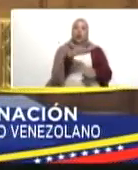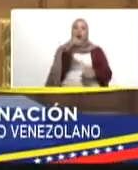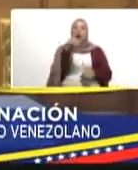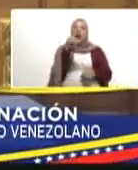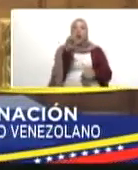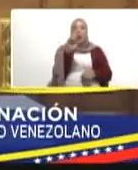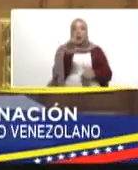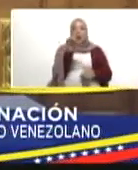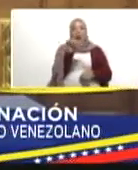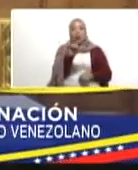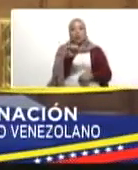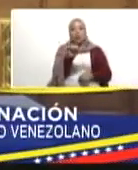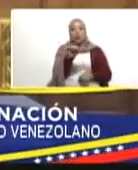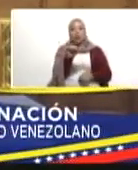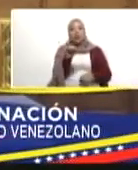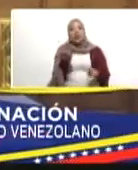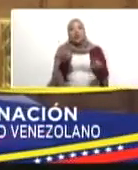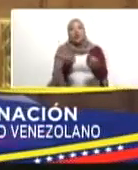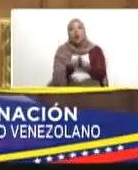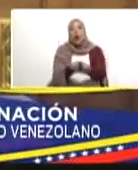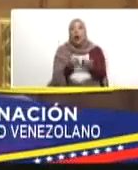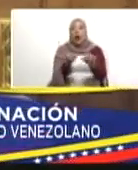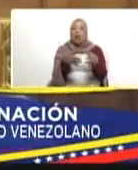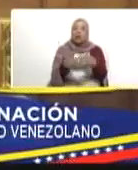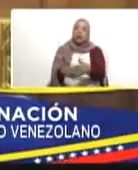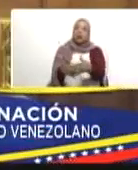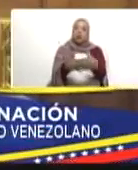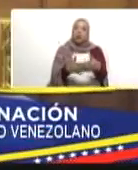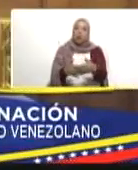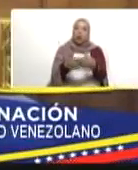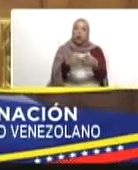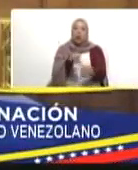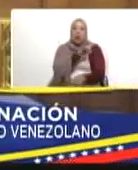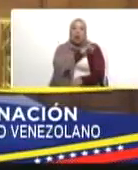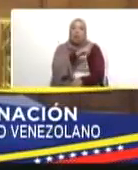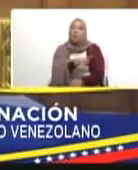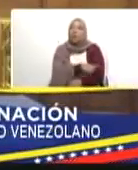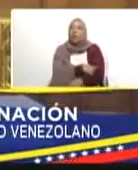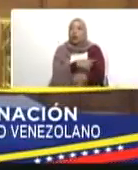DEA igual Estados Unidos El Poder